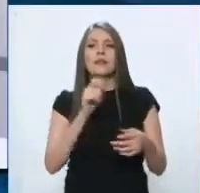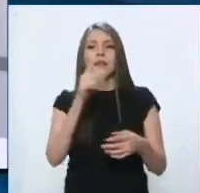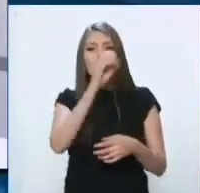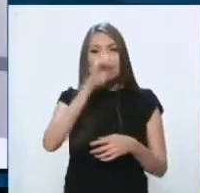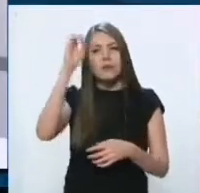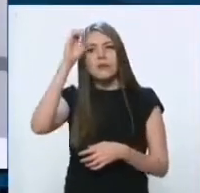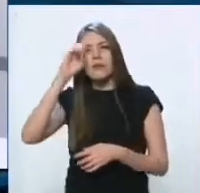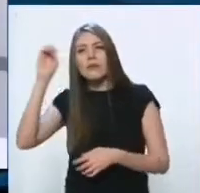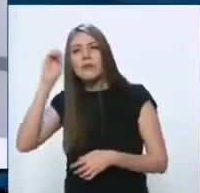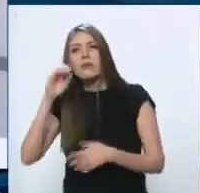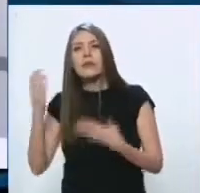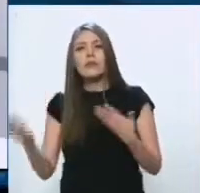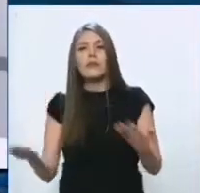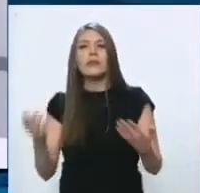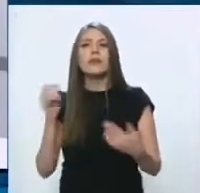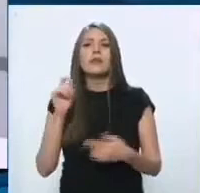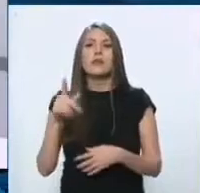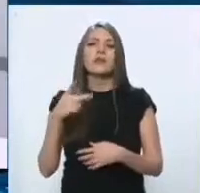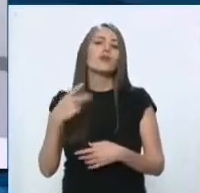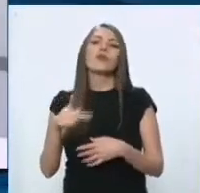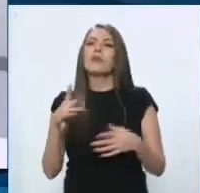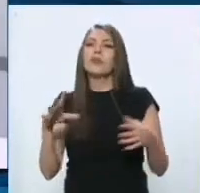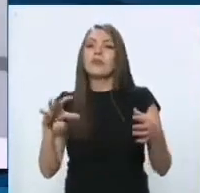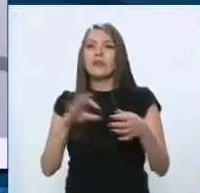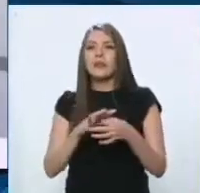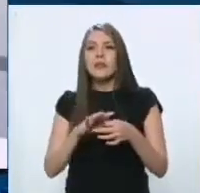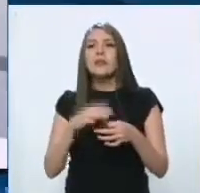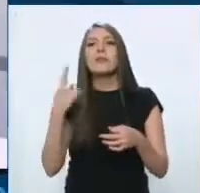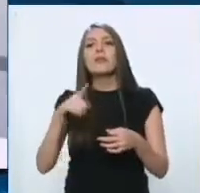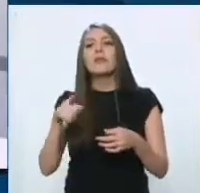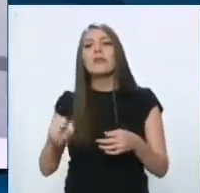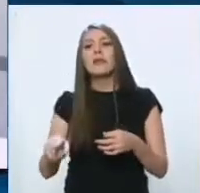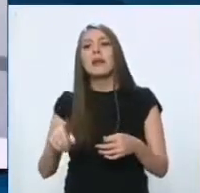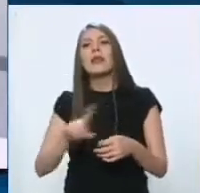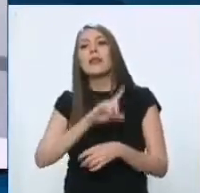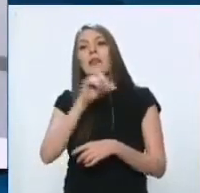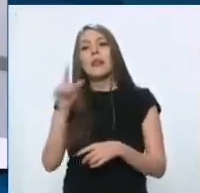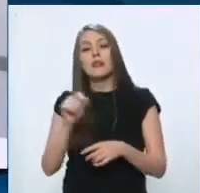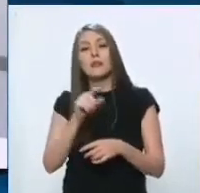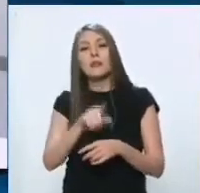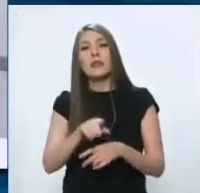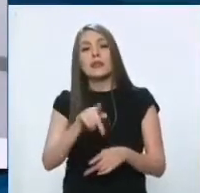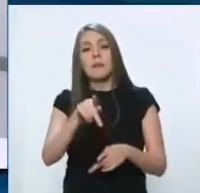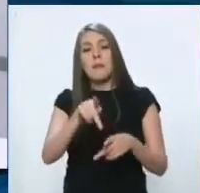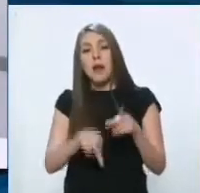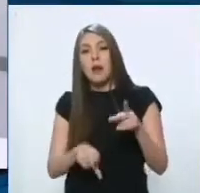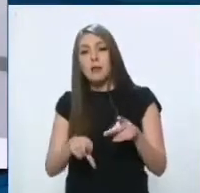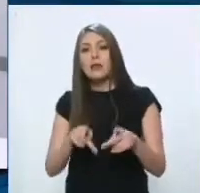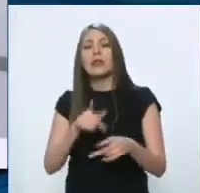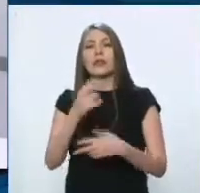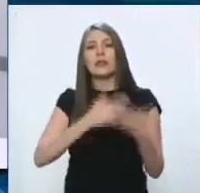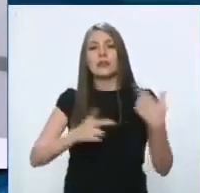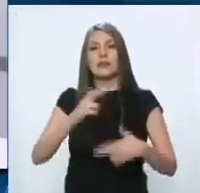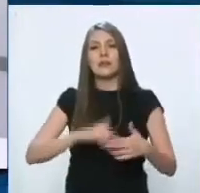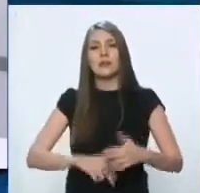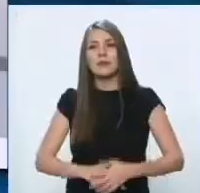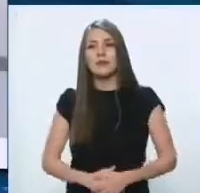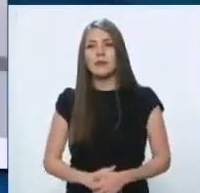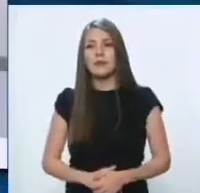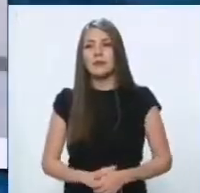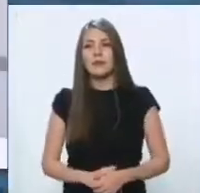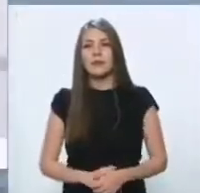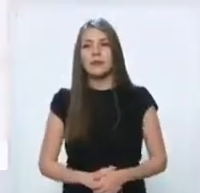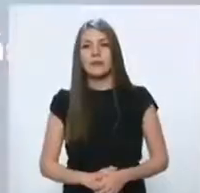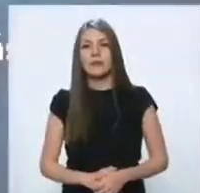con respecto a la relación del presidente y los medios de comunicación, pero va a ser después de una muy breve pausa. Regresamos.